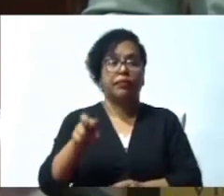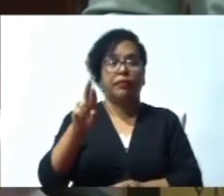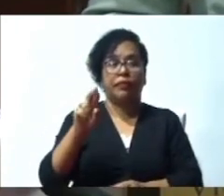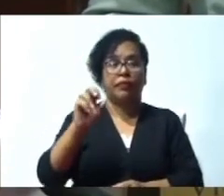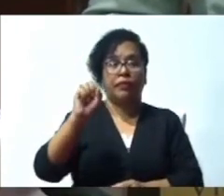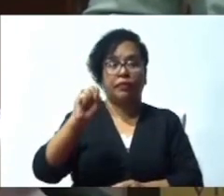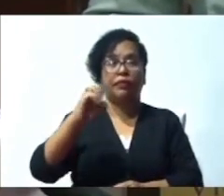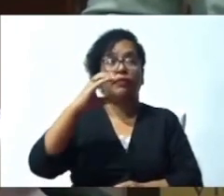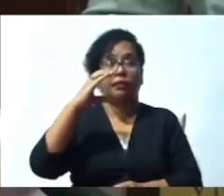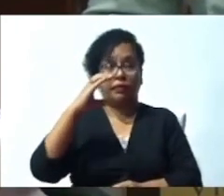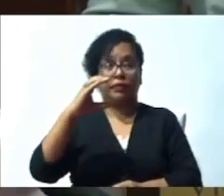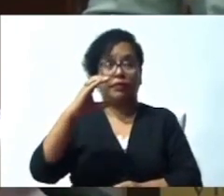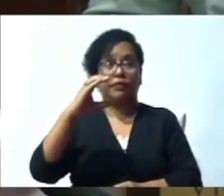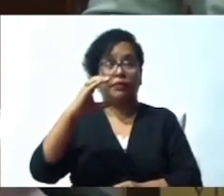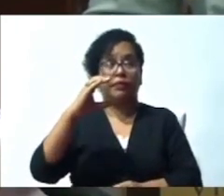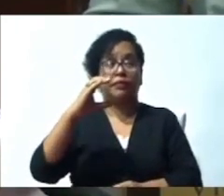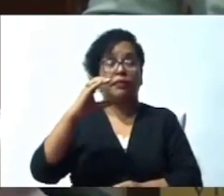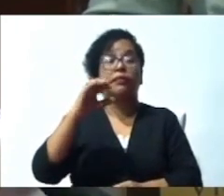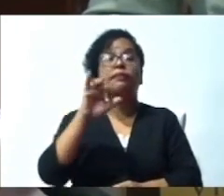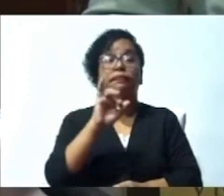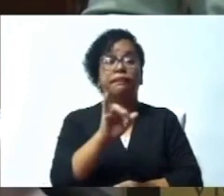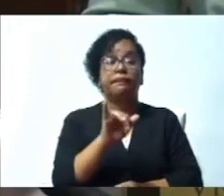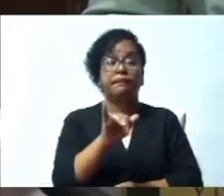cristiano mientras Solicito